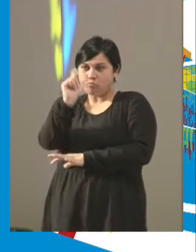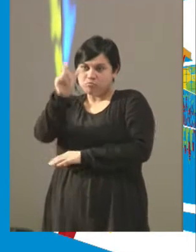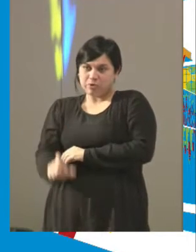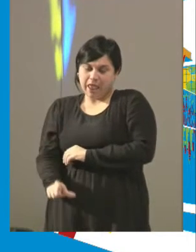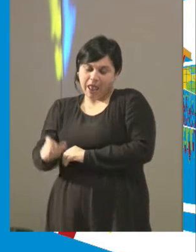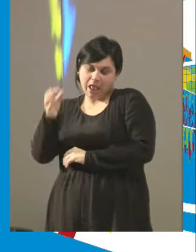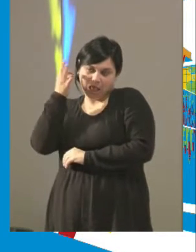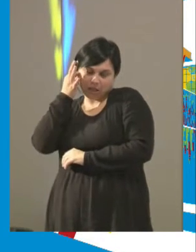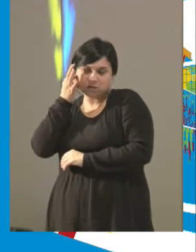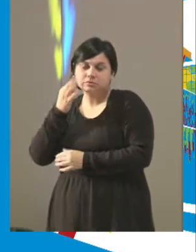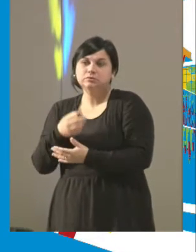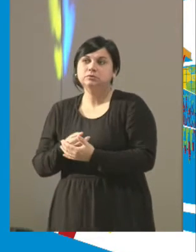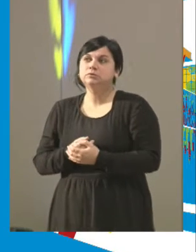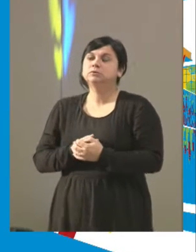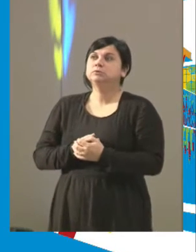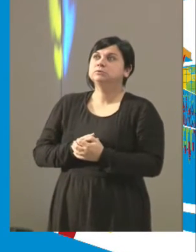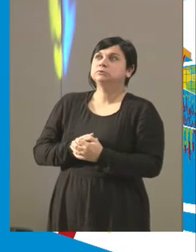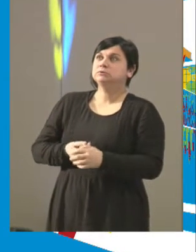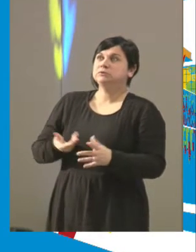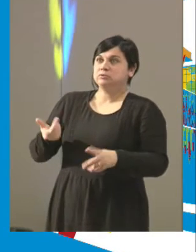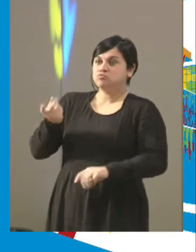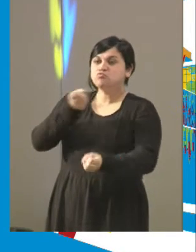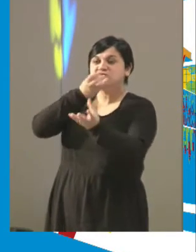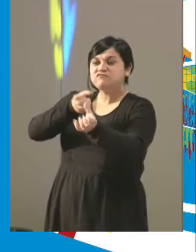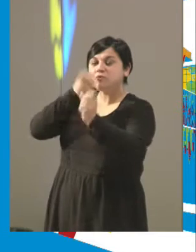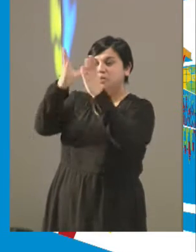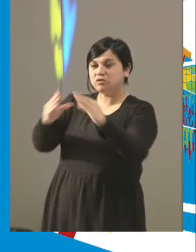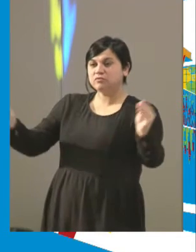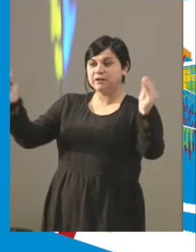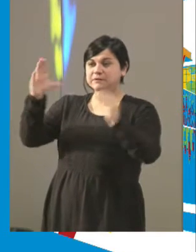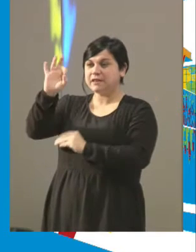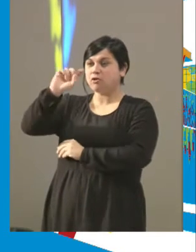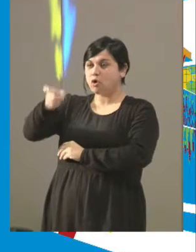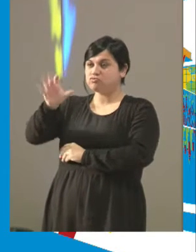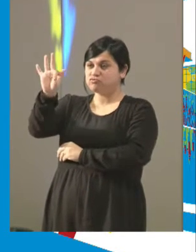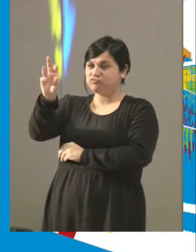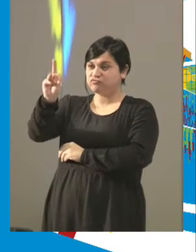el sentido de que, según un informe de la Universidad de Oxford,